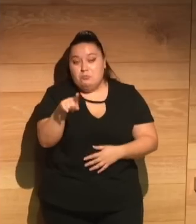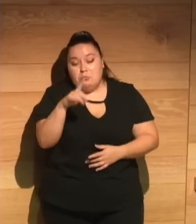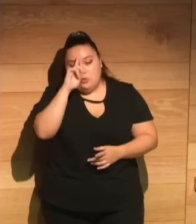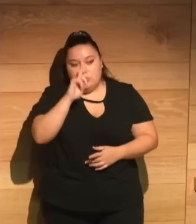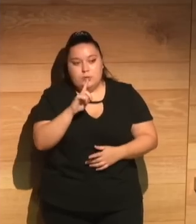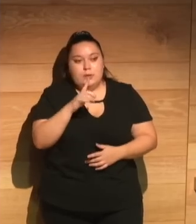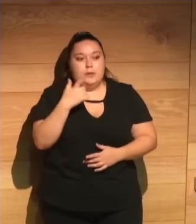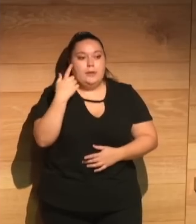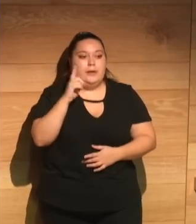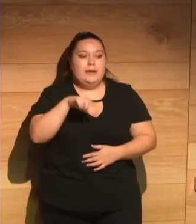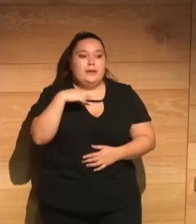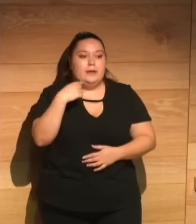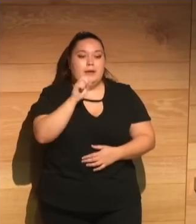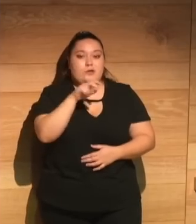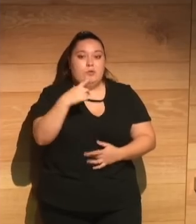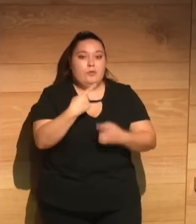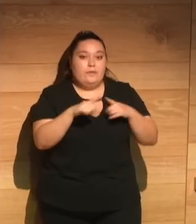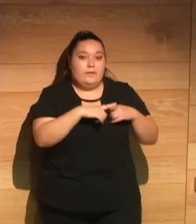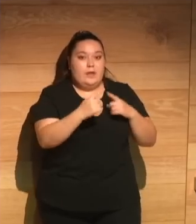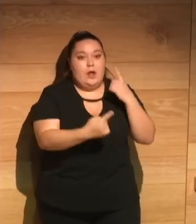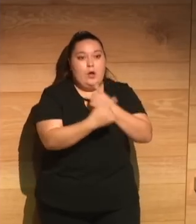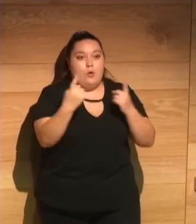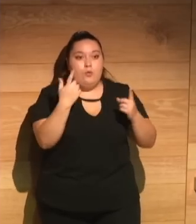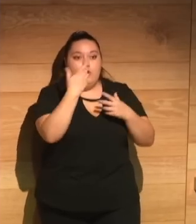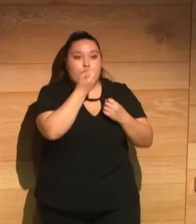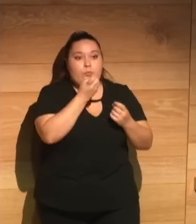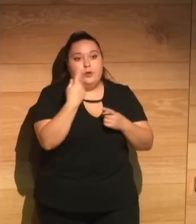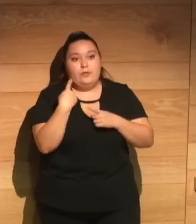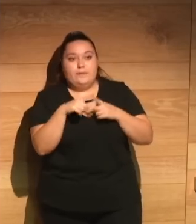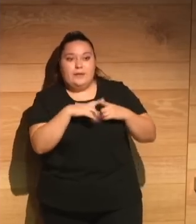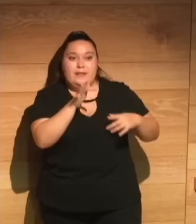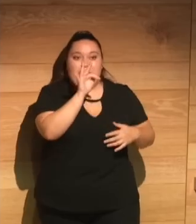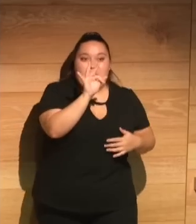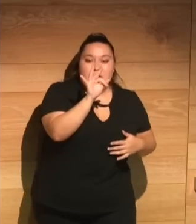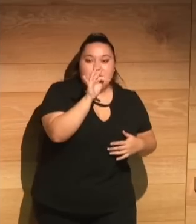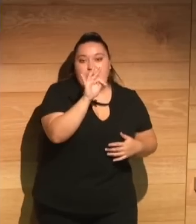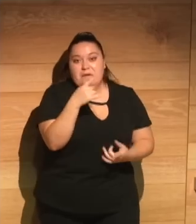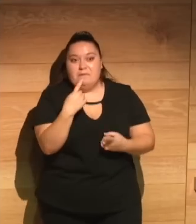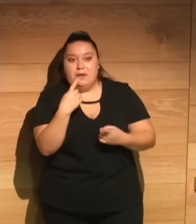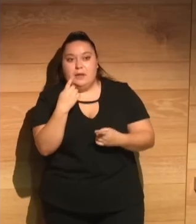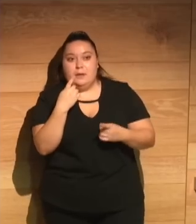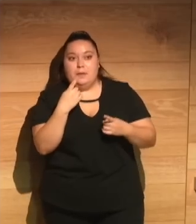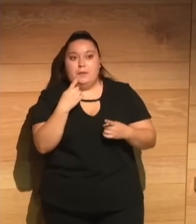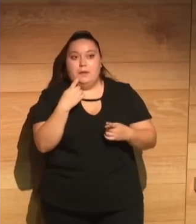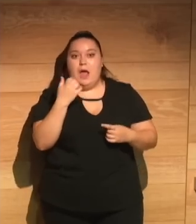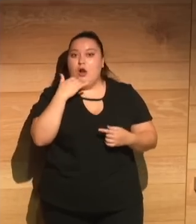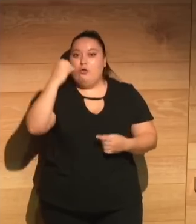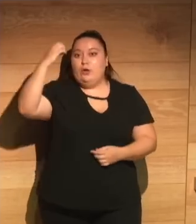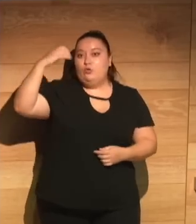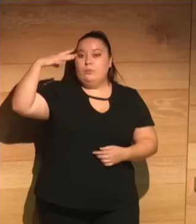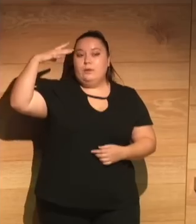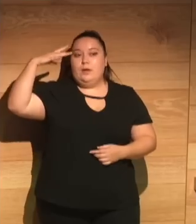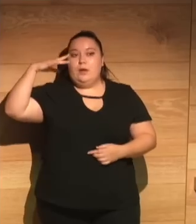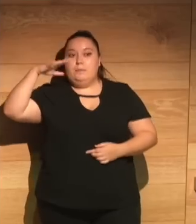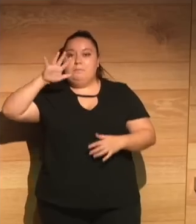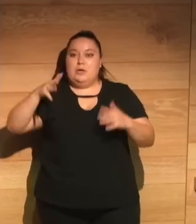también resultados distintos y unos juegan con unos valores. Hay a quien le gusta tener un valor F, que es un diafragma siempre en una posición, iluminar con más o